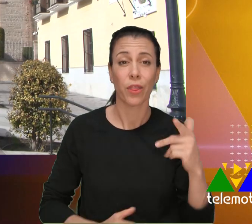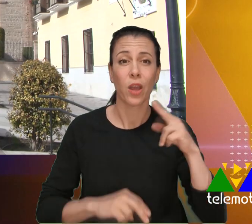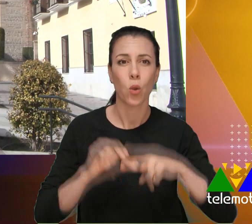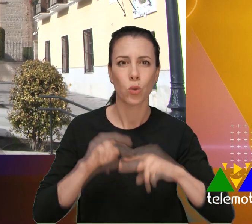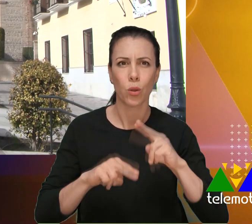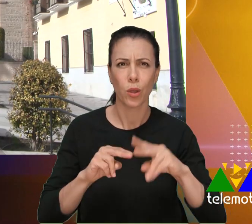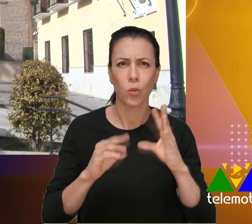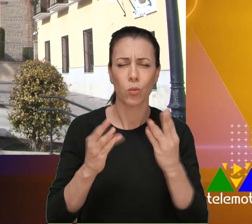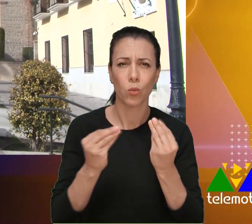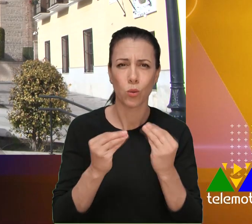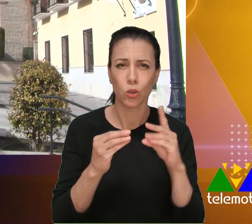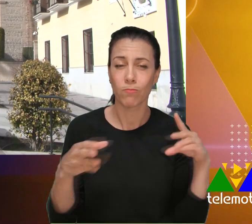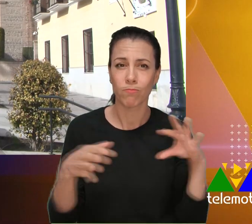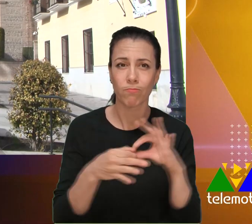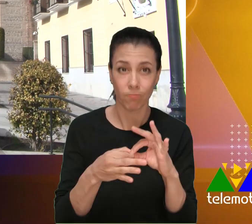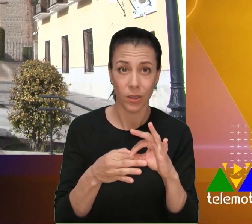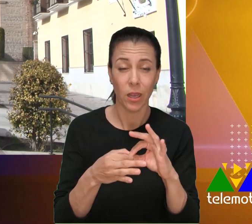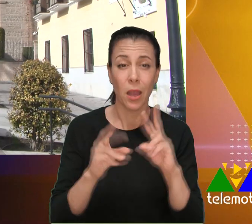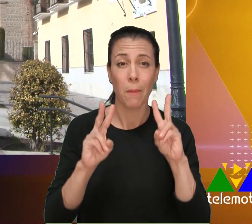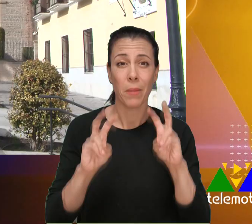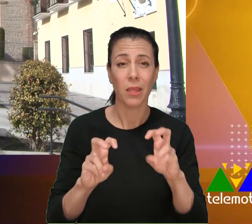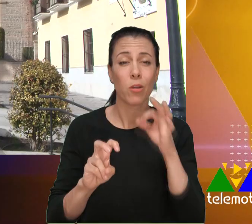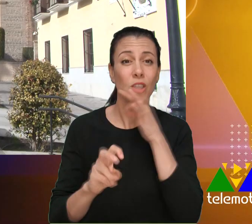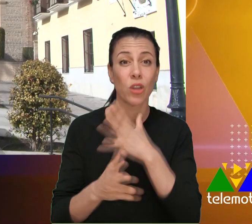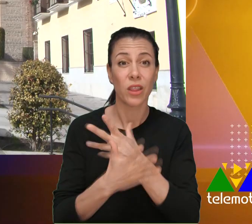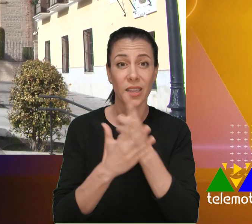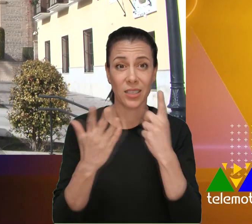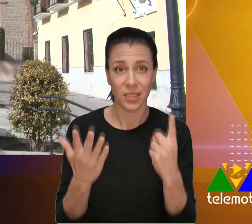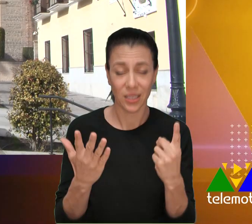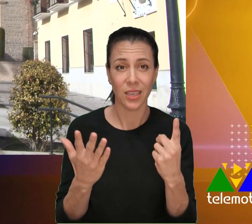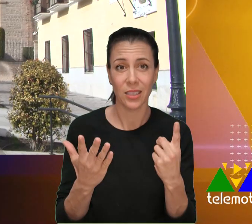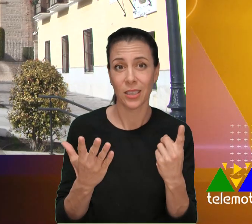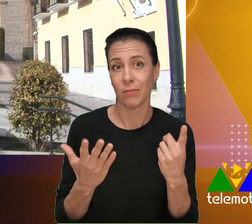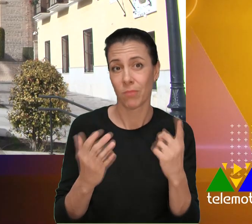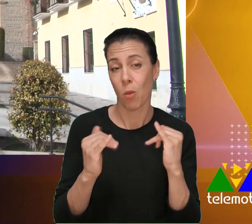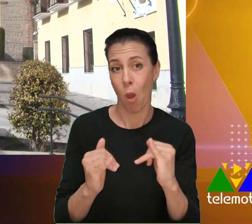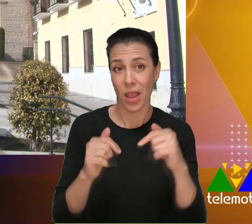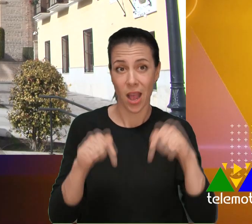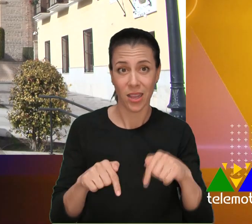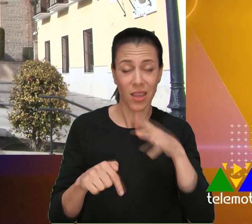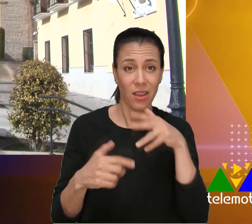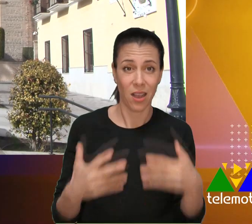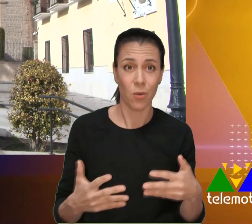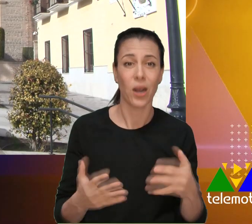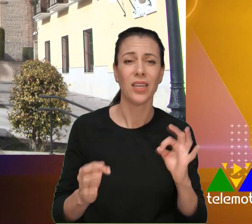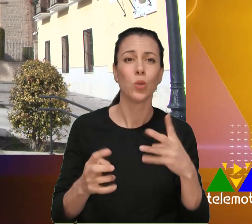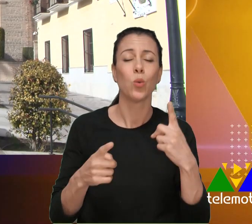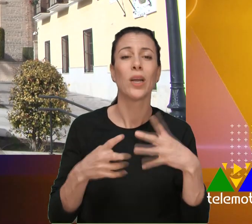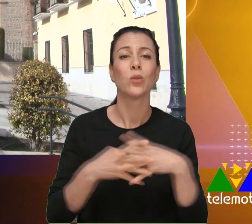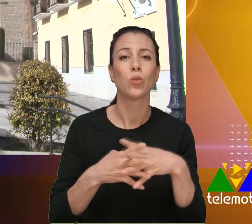de alarifes mudéjares de principios del siglo XVI, pues es lo que tenemos aquí. Es decir, es una